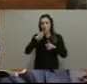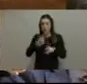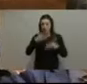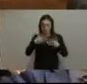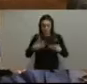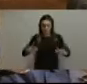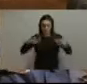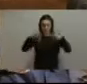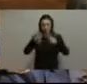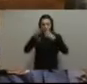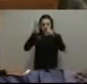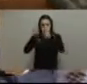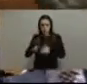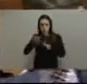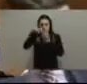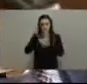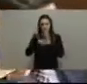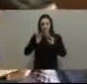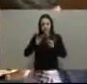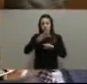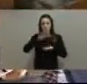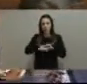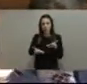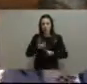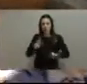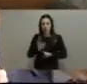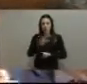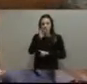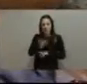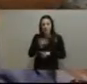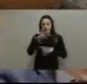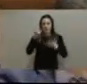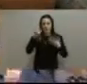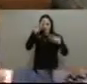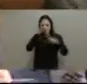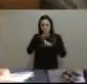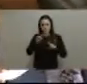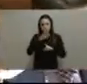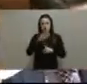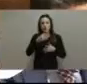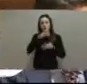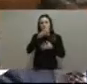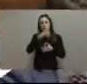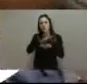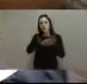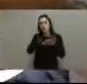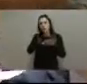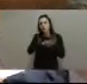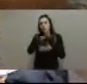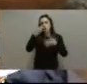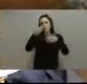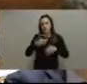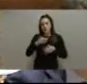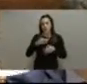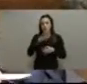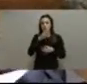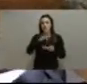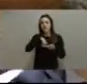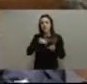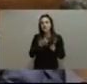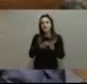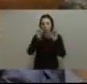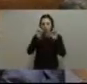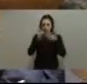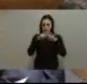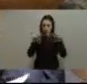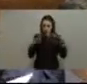con su uso ajustado de las palabras y con el uso real de las palabras, porque el sistema educativo asturiano ni es excelente